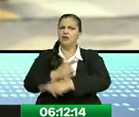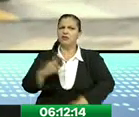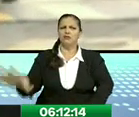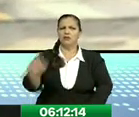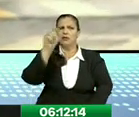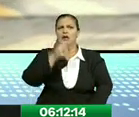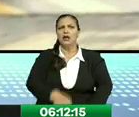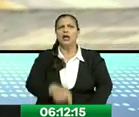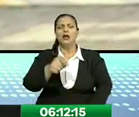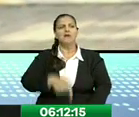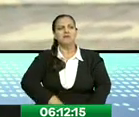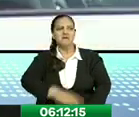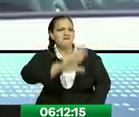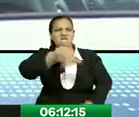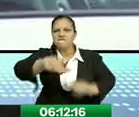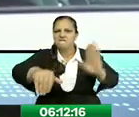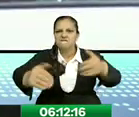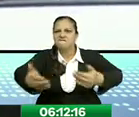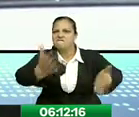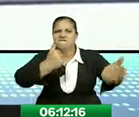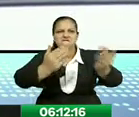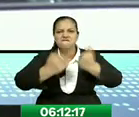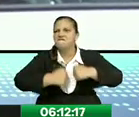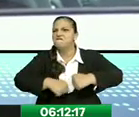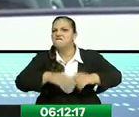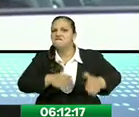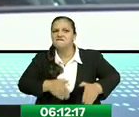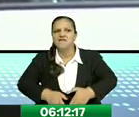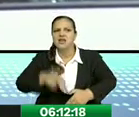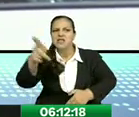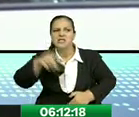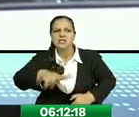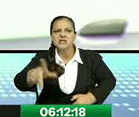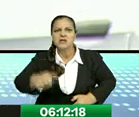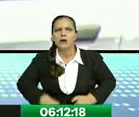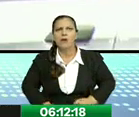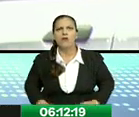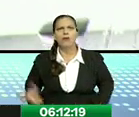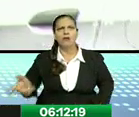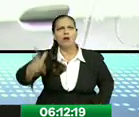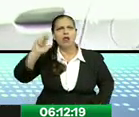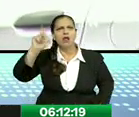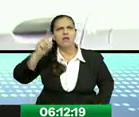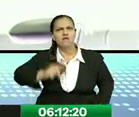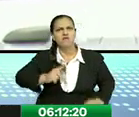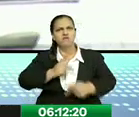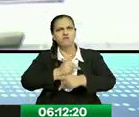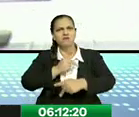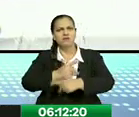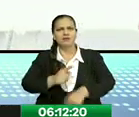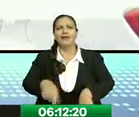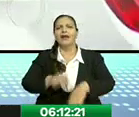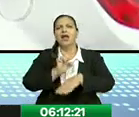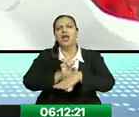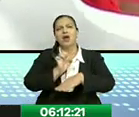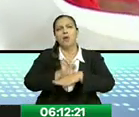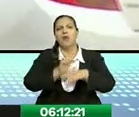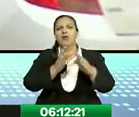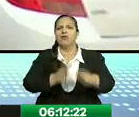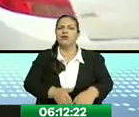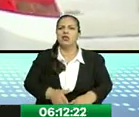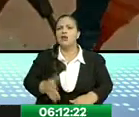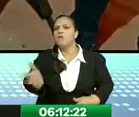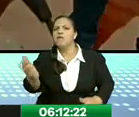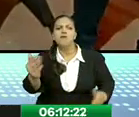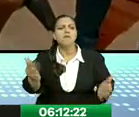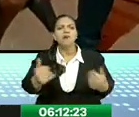Un delincuente ecuatoriano no se arriesga tanto... No. Para meterse, a que le vean el rostro. Para que se meta en este centro comercial, en este local